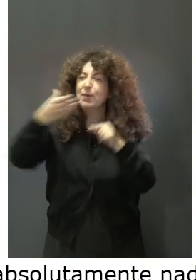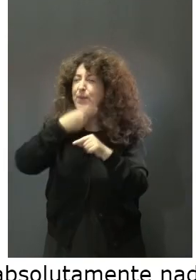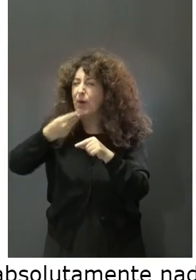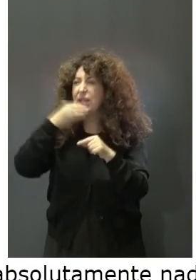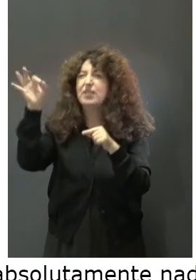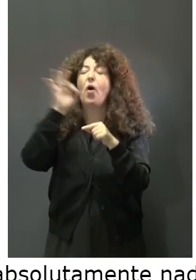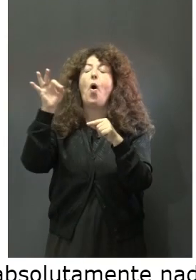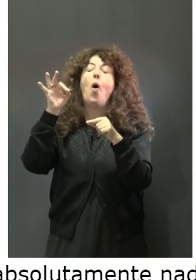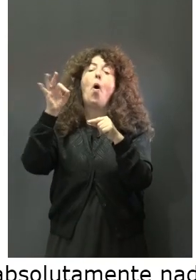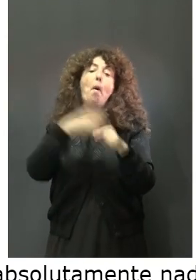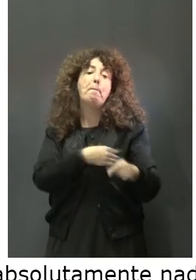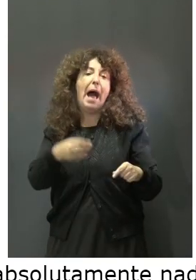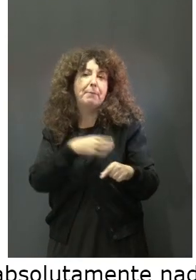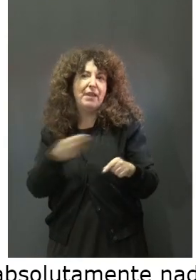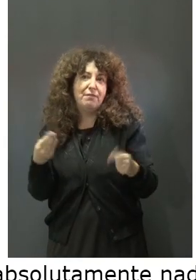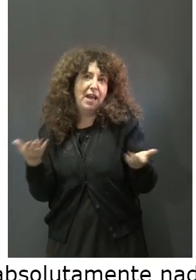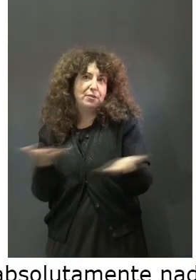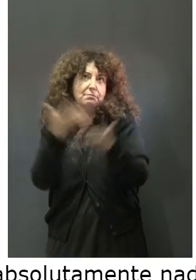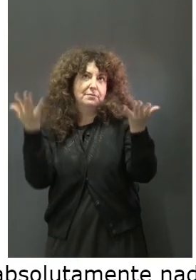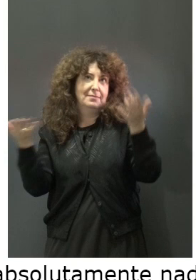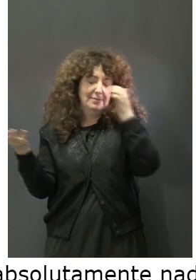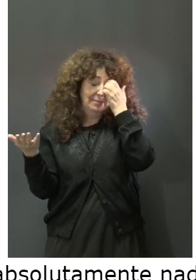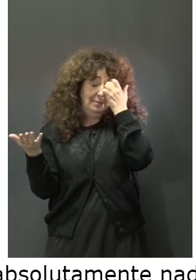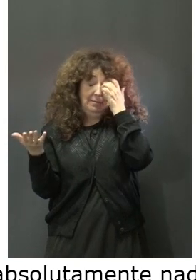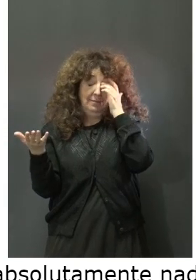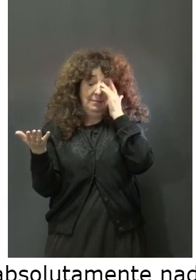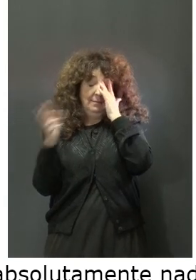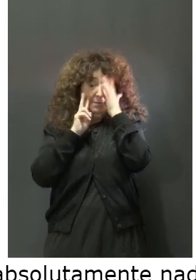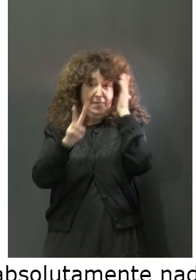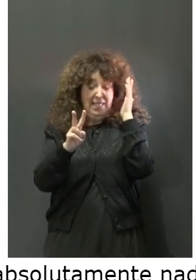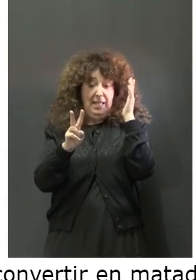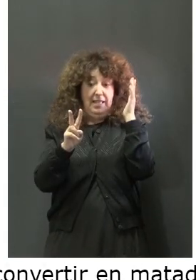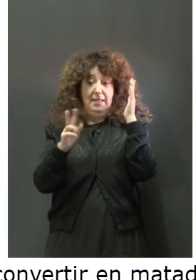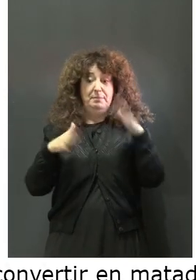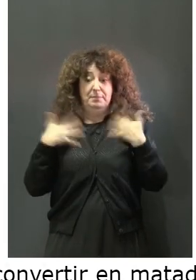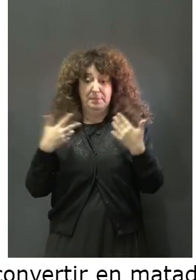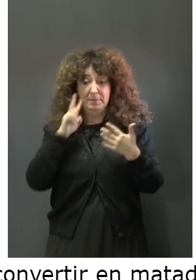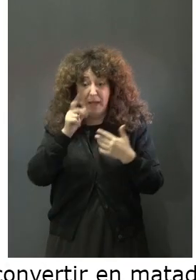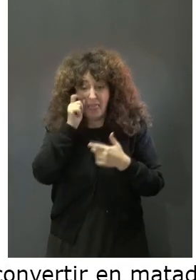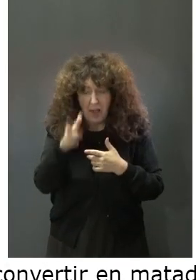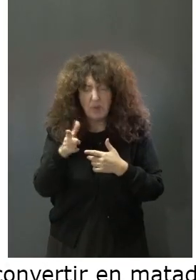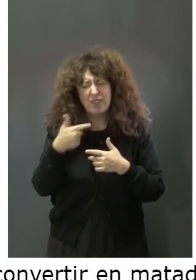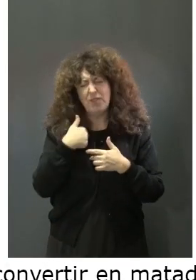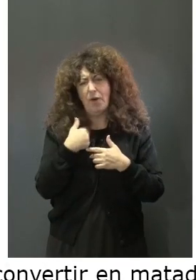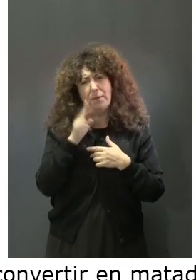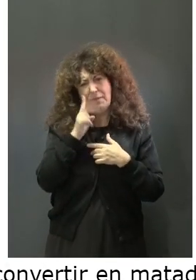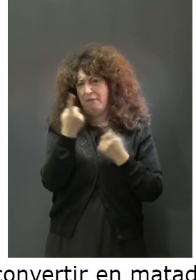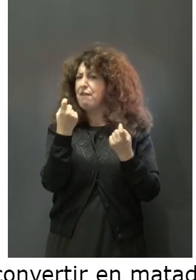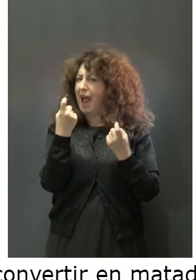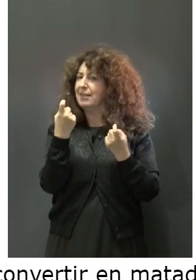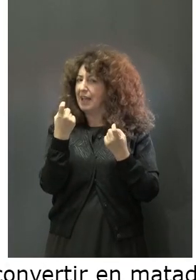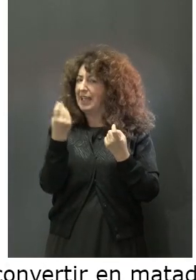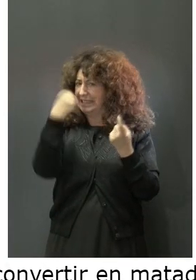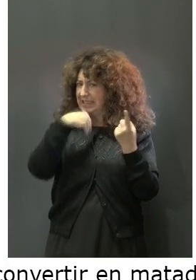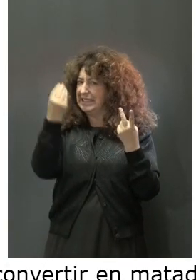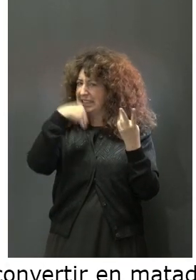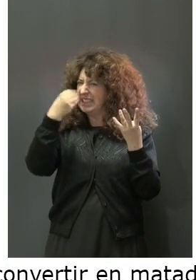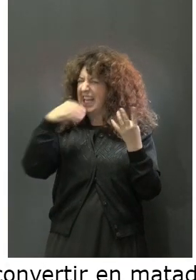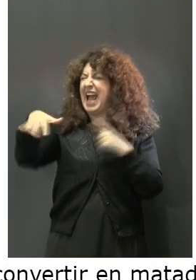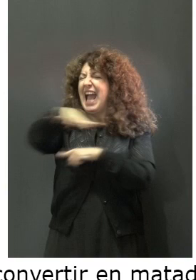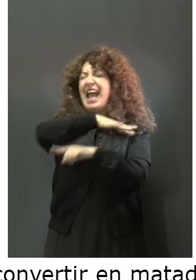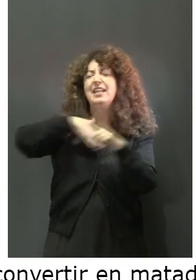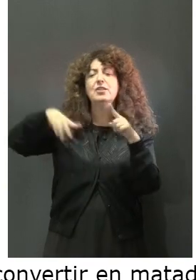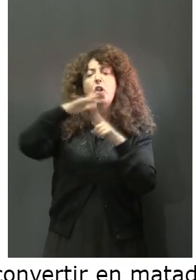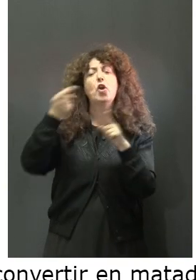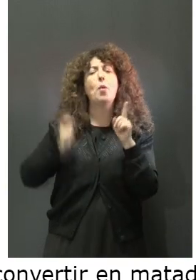allí han sacrificado. Es decir, que de repente te das cuenta, y yo creo que es lo que he hecho en falta en el entorno